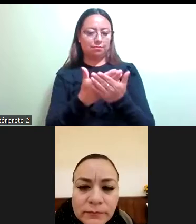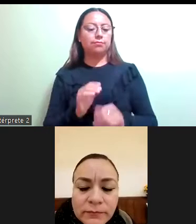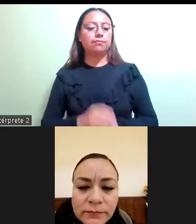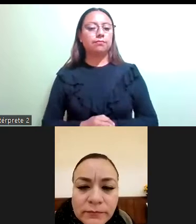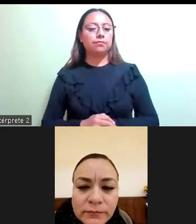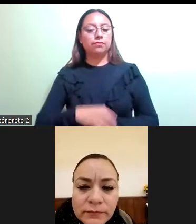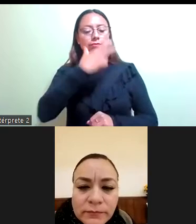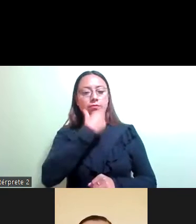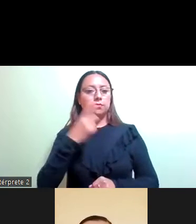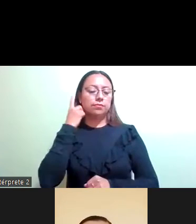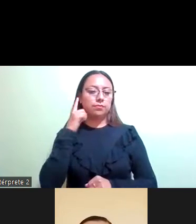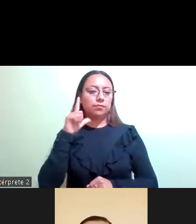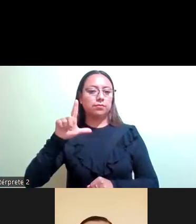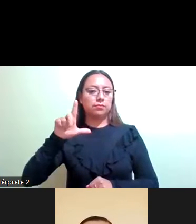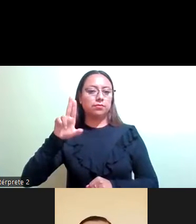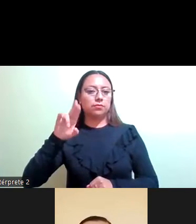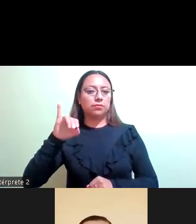Diputado Luis Alberto Chávez García.